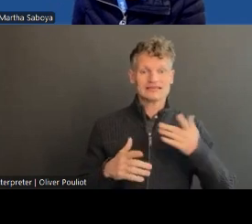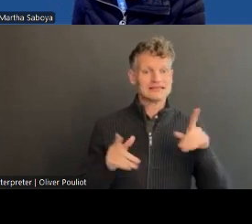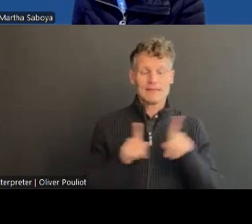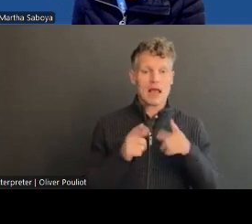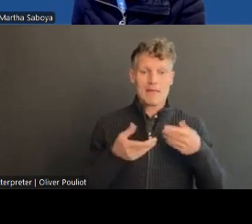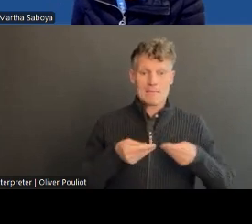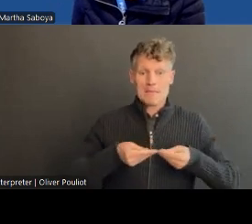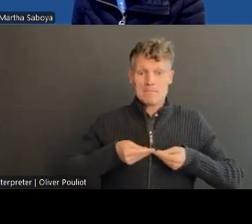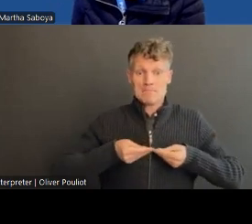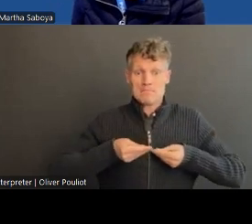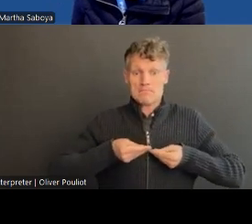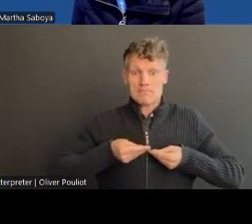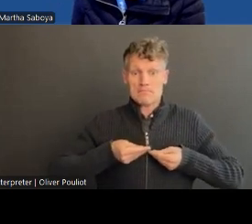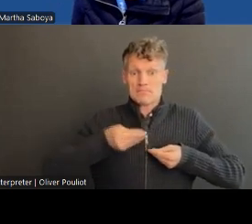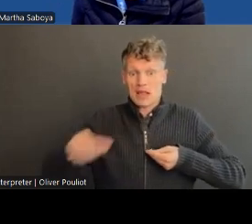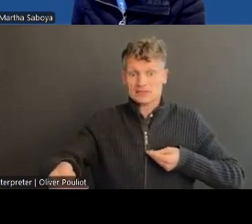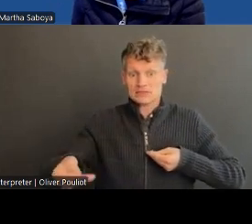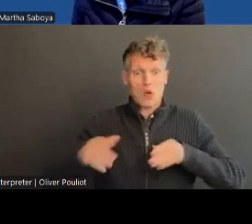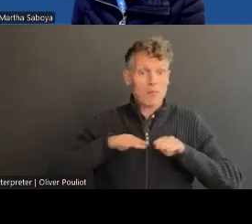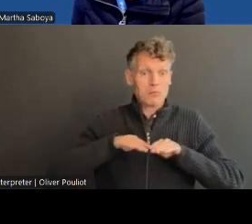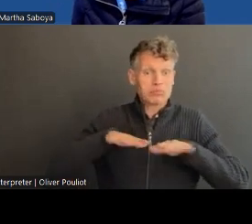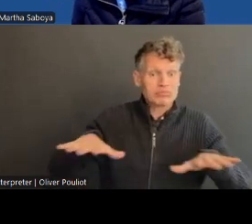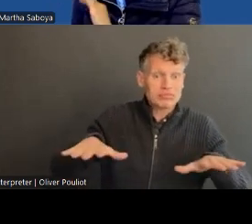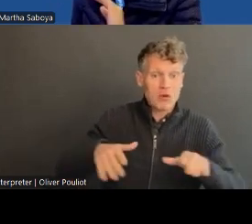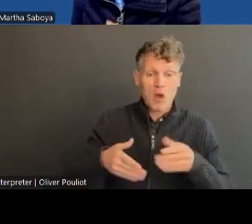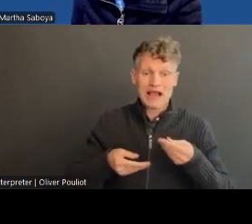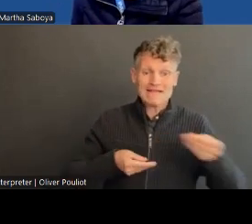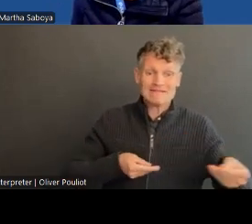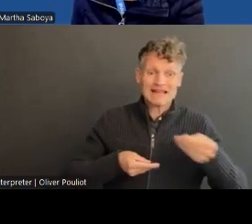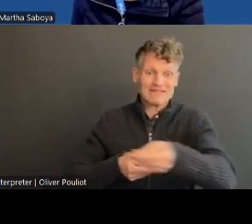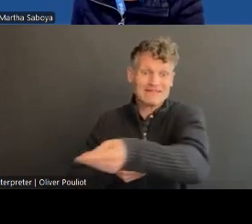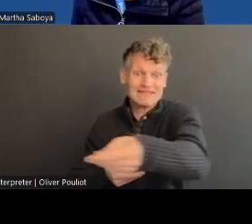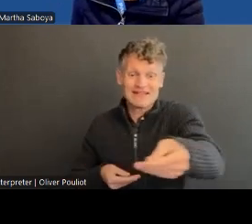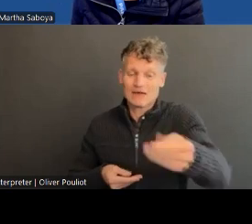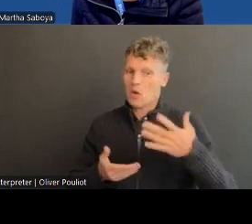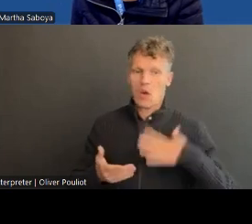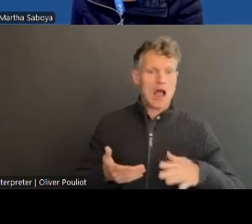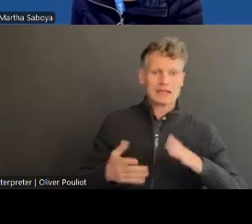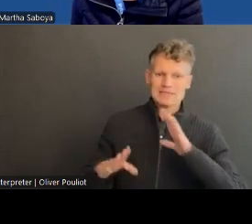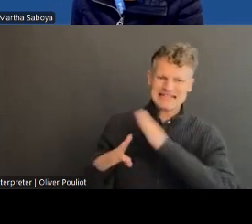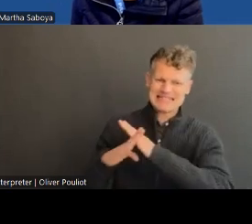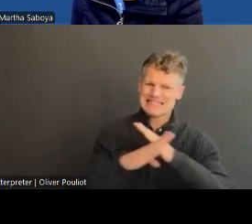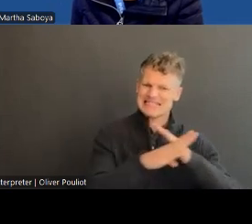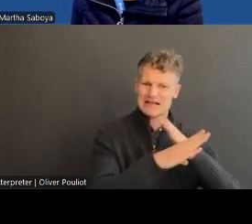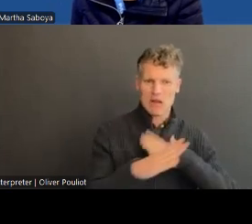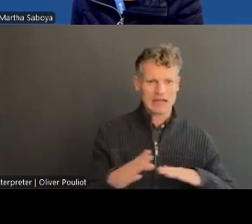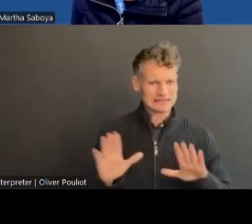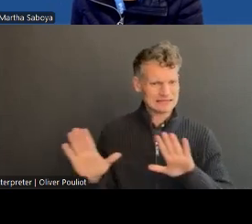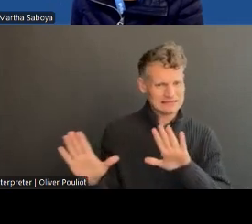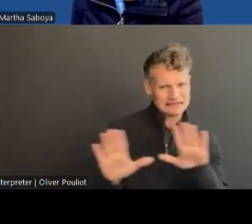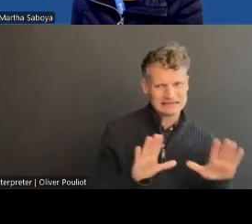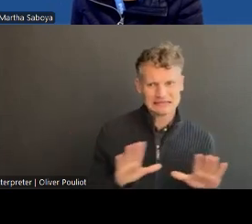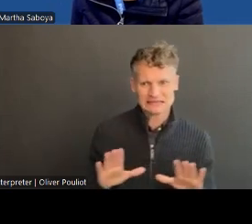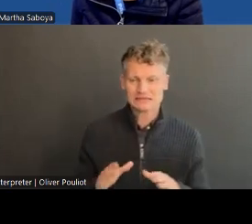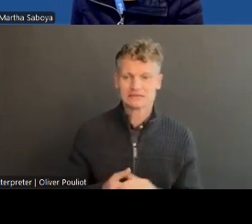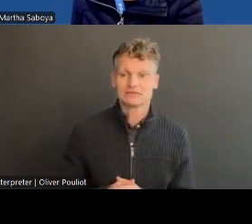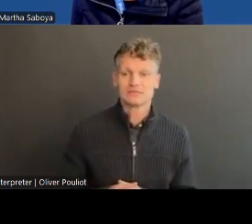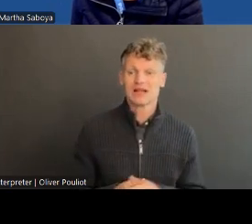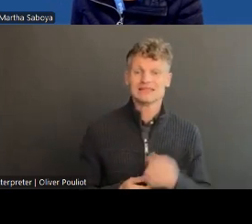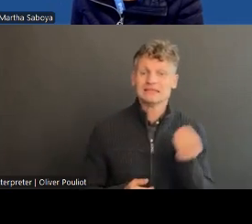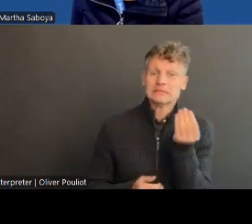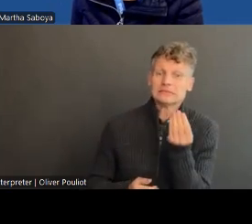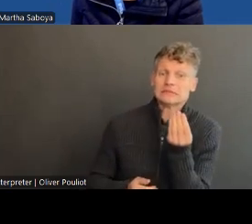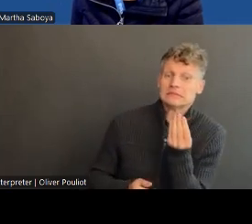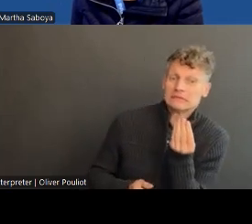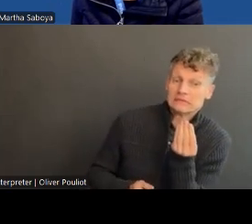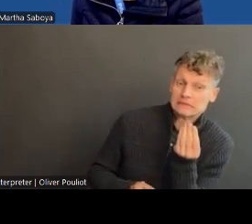Chagas mediante cualquiera de los vectores. Algunos ya están logrando